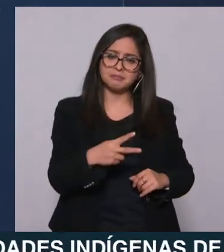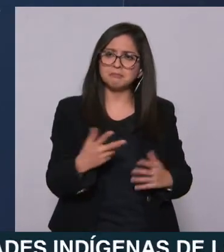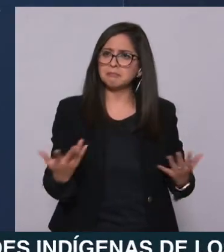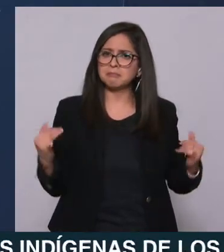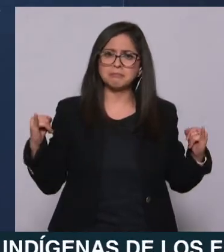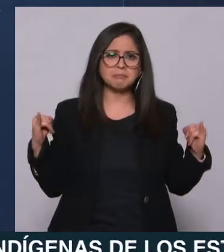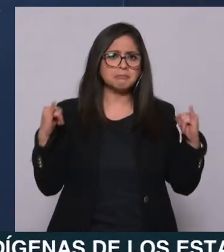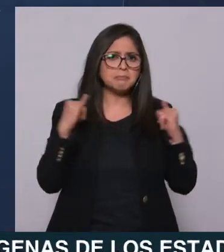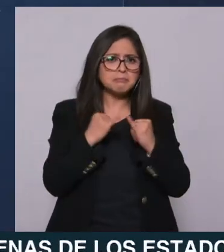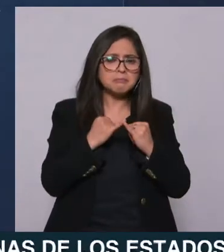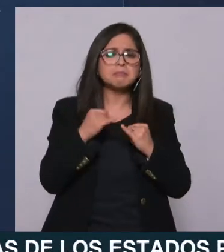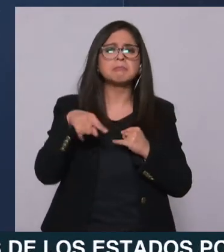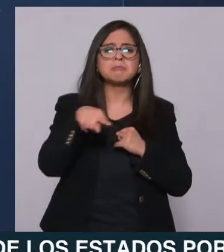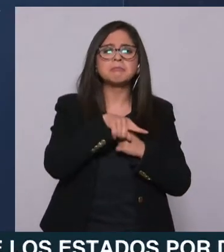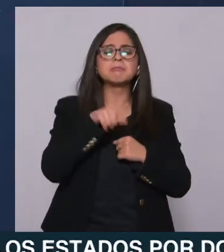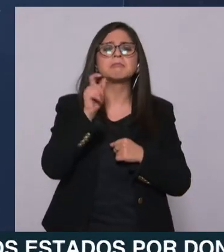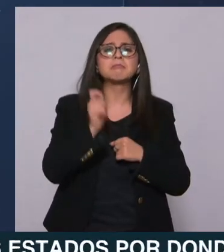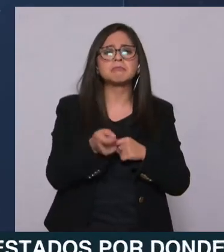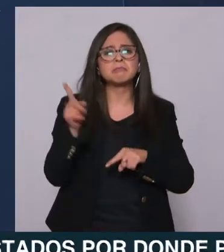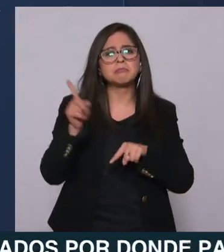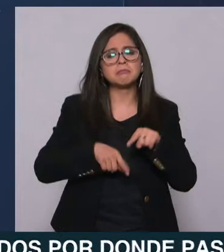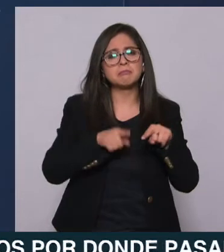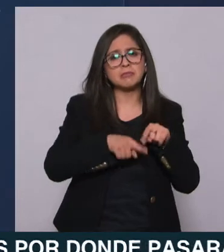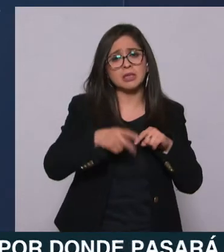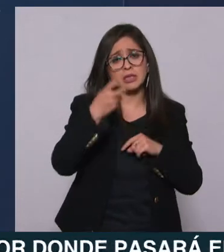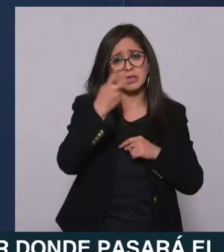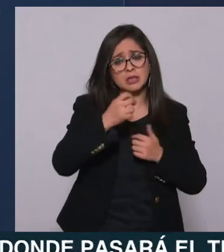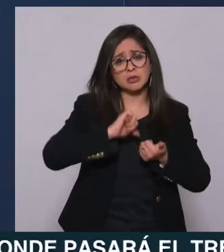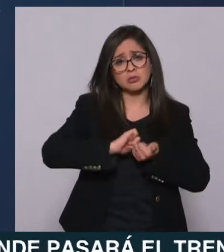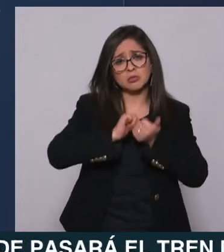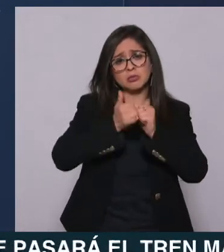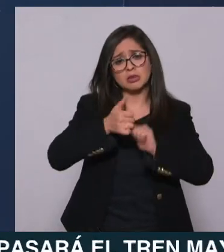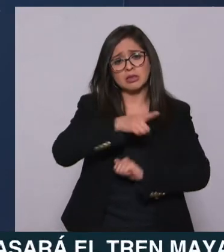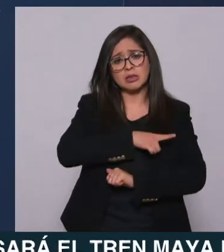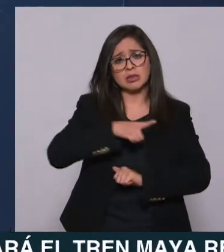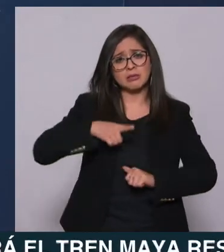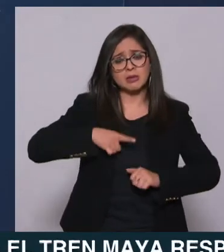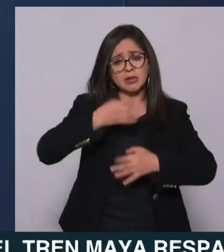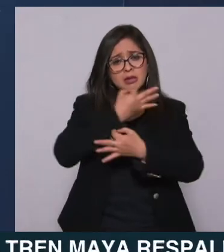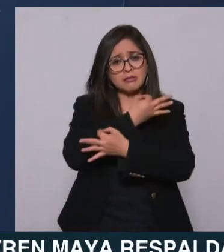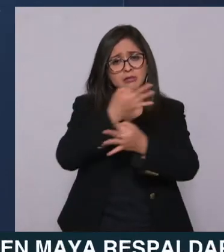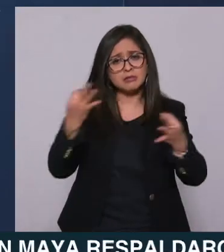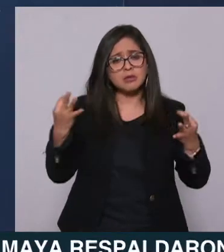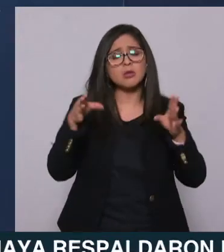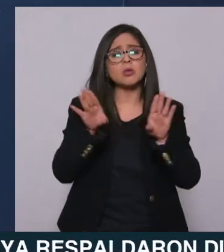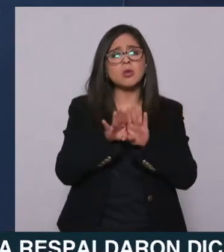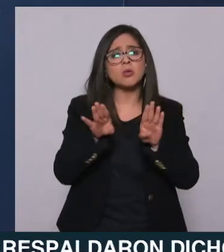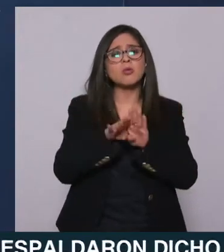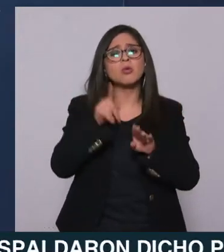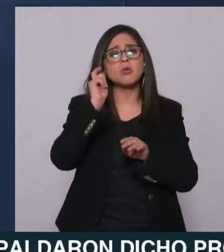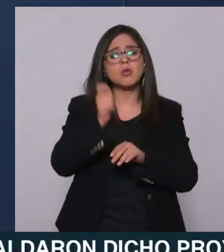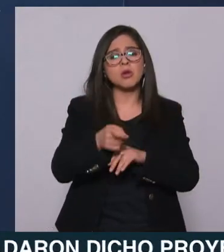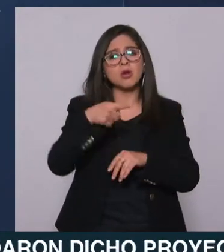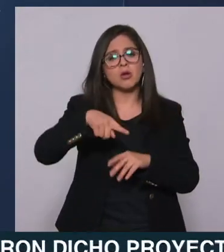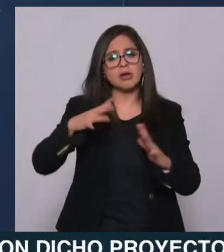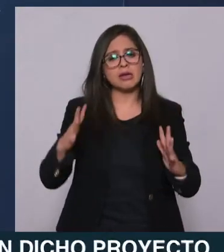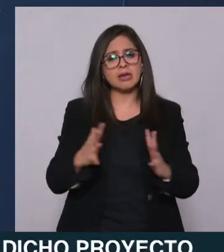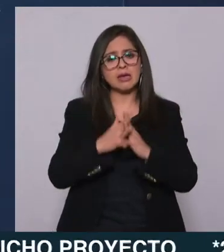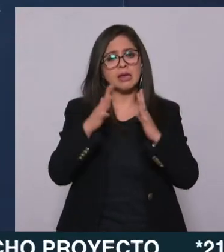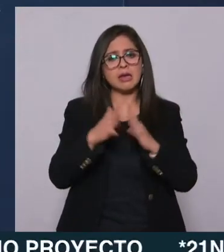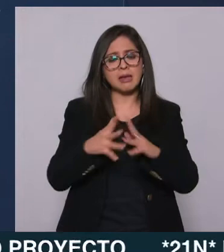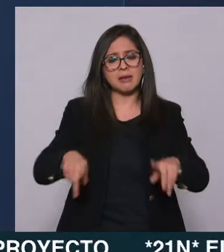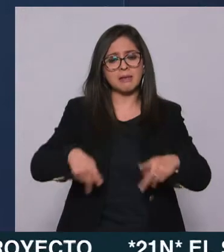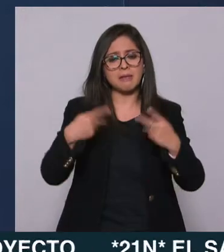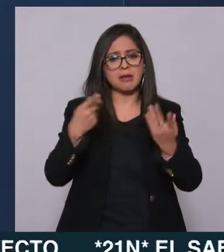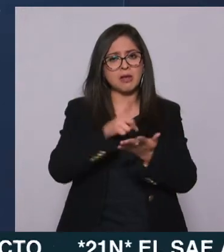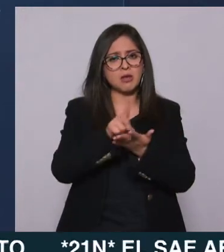instituciones que fueron vulneradas, y esto también tenemos que mencionarlo como efecto de la famosa guerra del